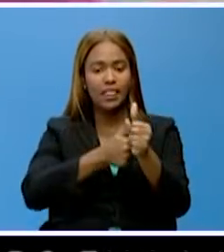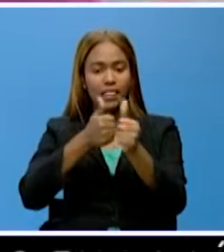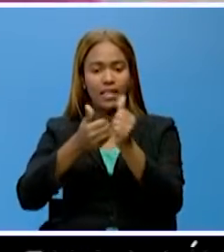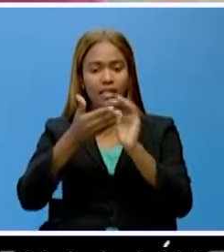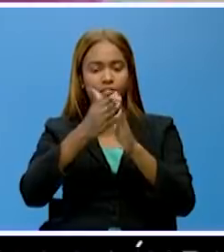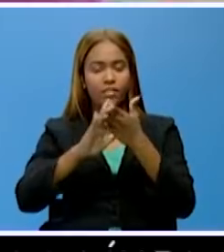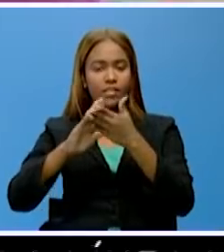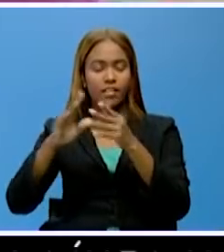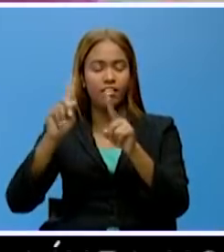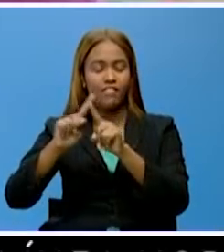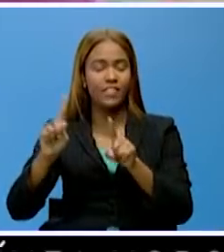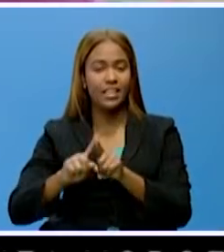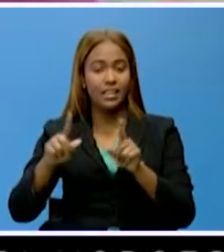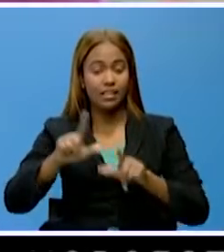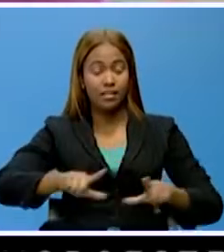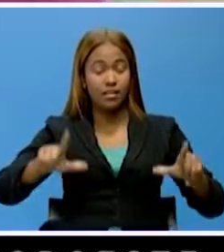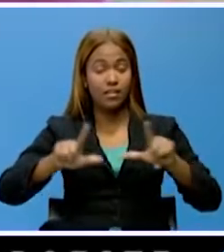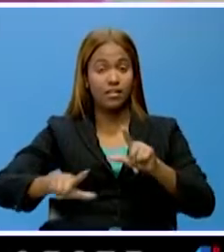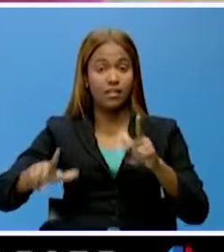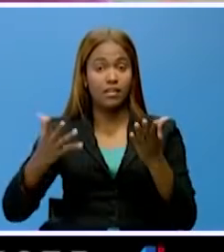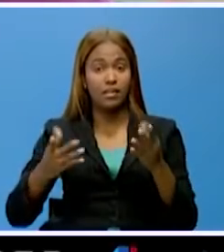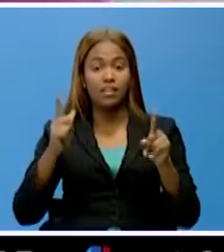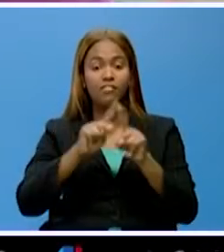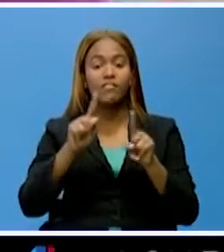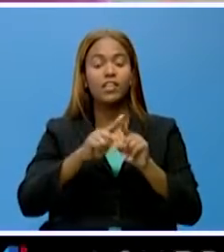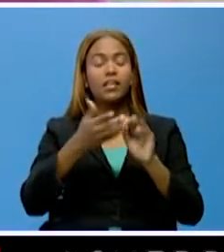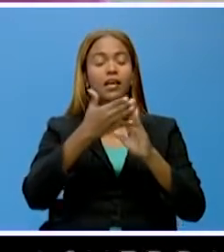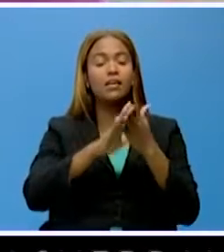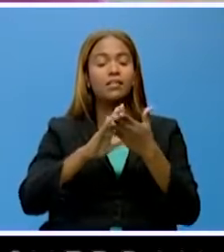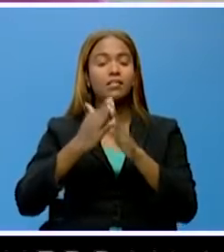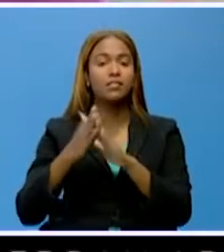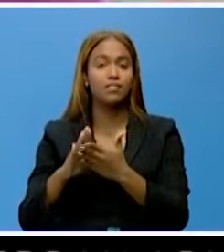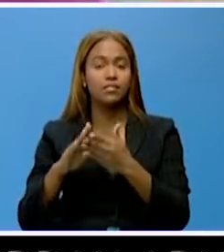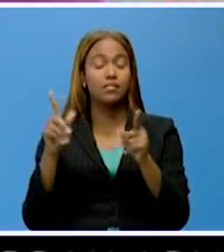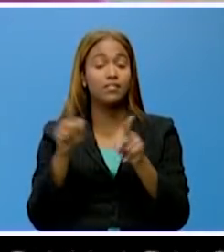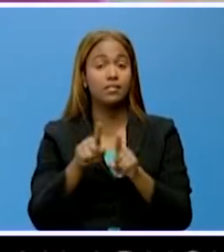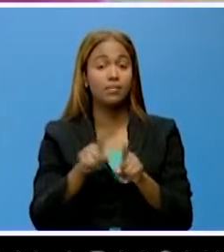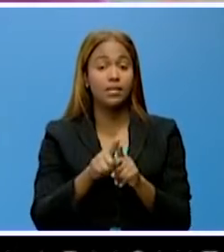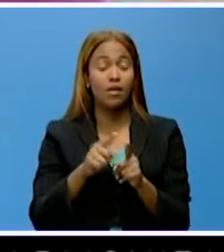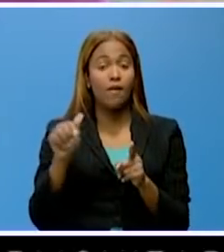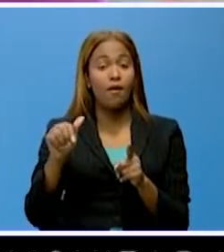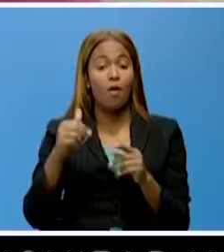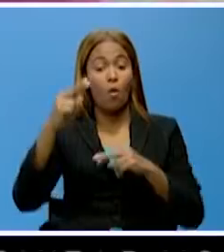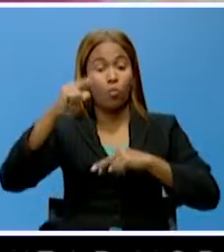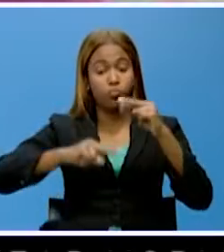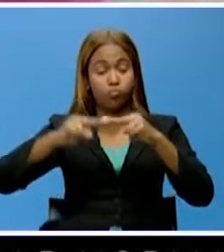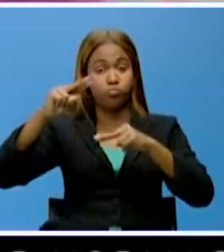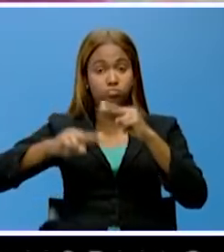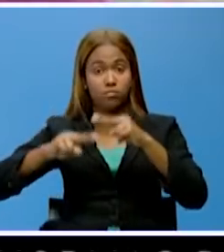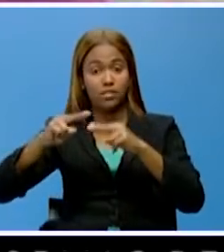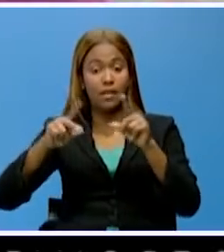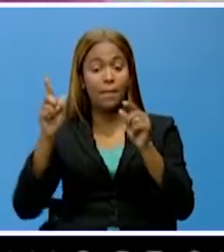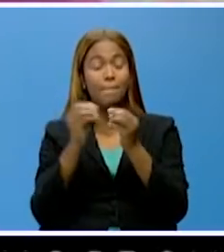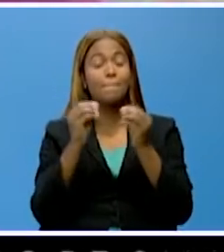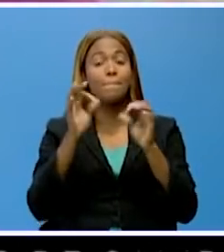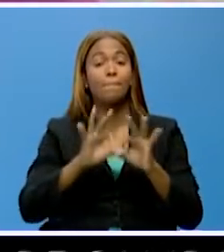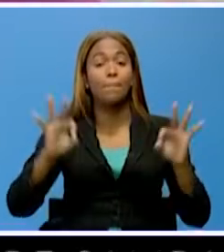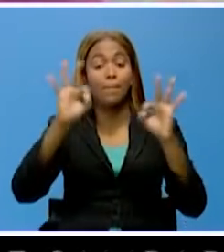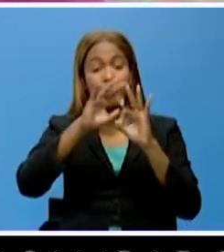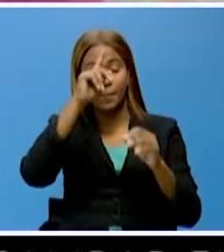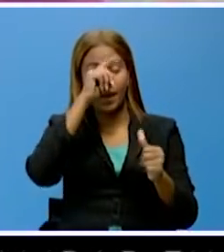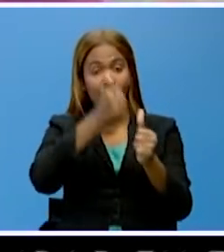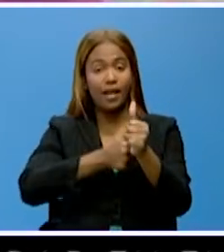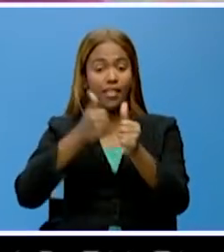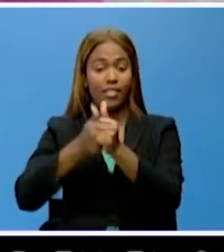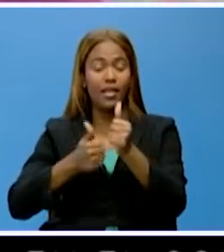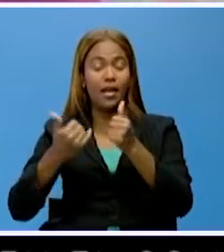diferentes distritos municipales, los diferentes municipios, y las obras más importantes de cada pueblo